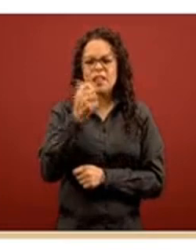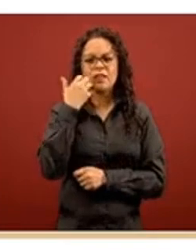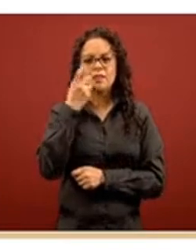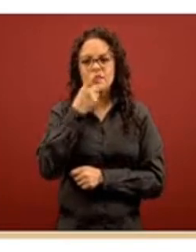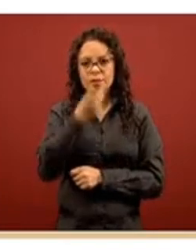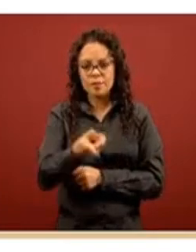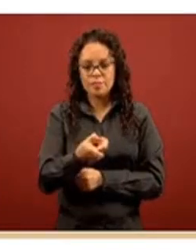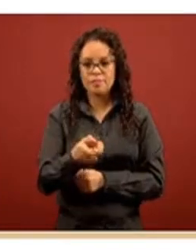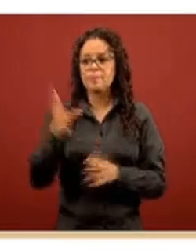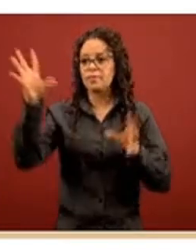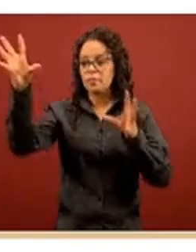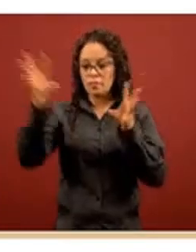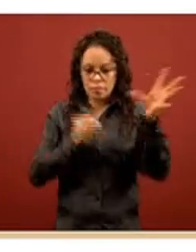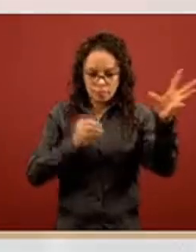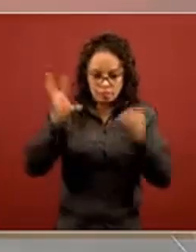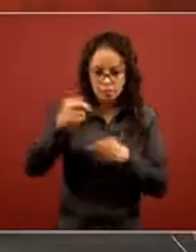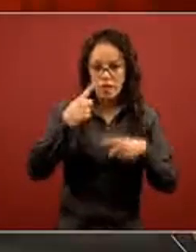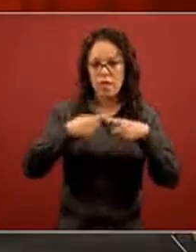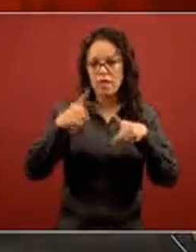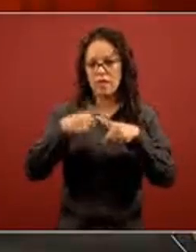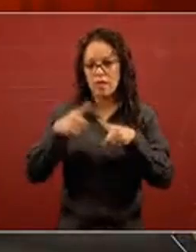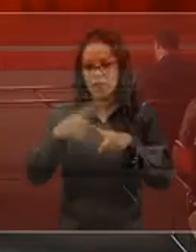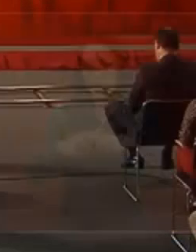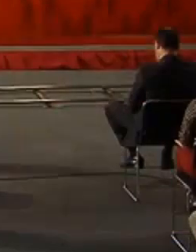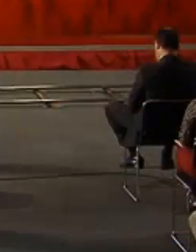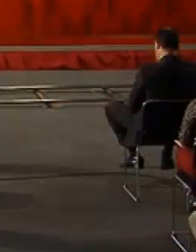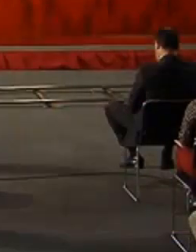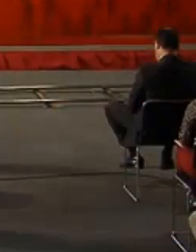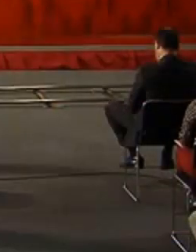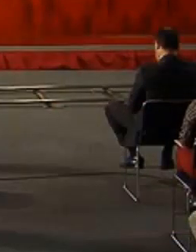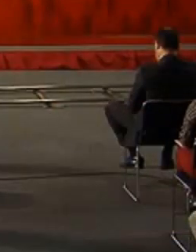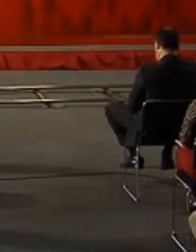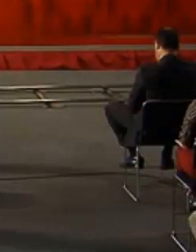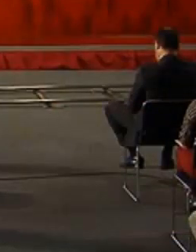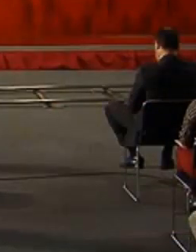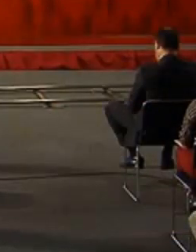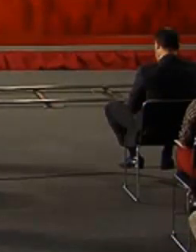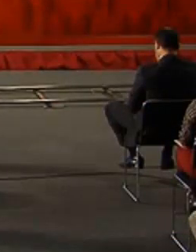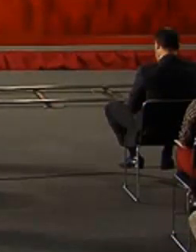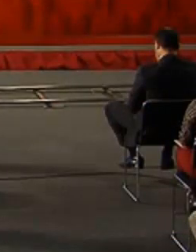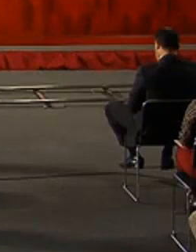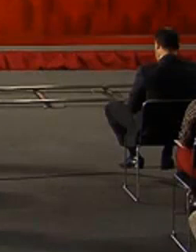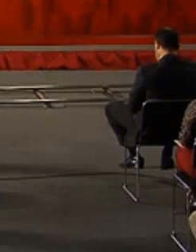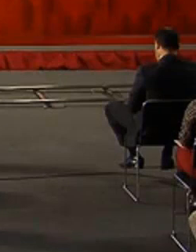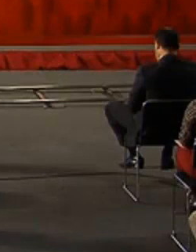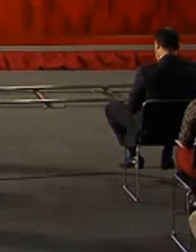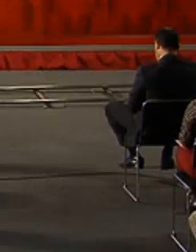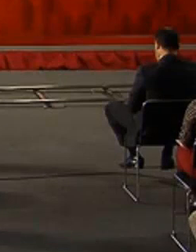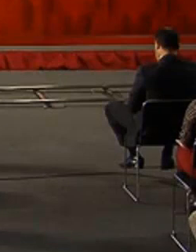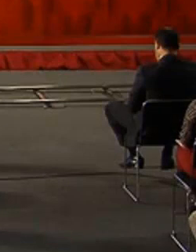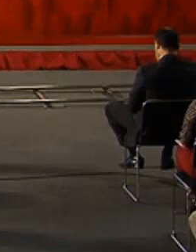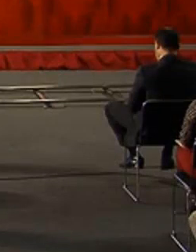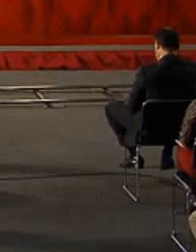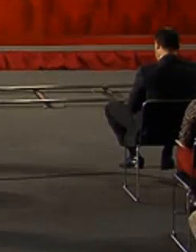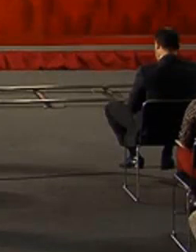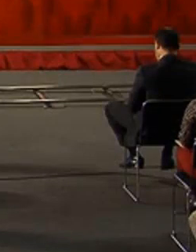distintos estudios científicos sobre un tema para ver cuál es el consenso científico que hay sobre ese